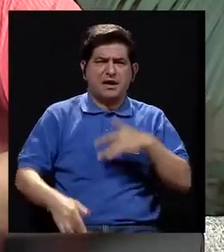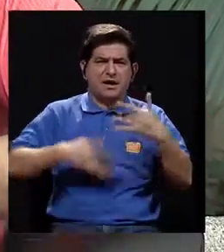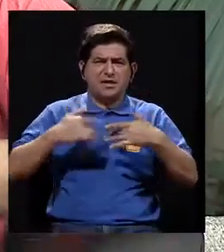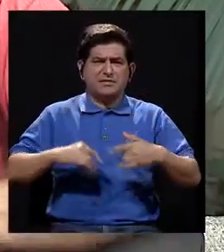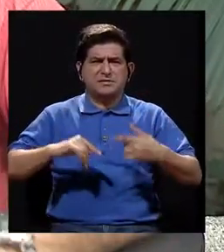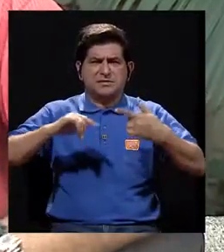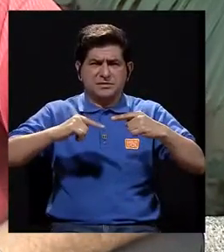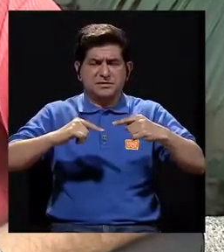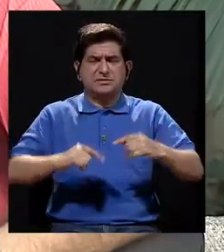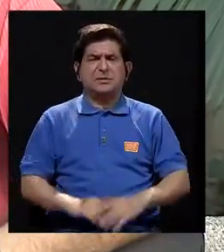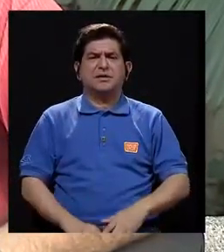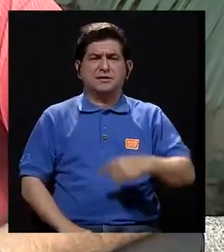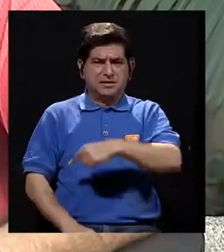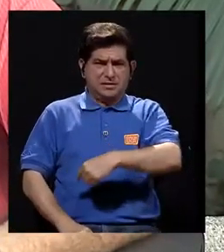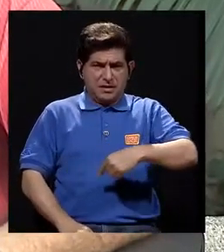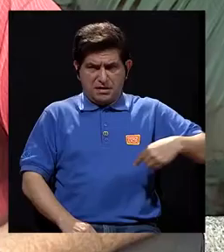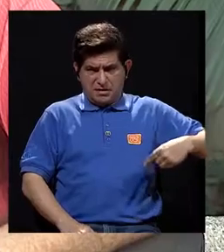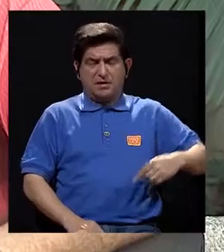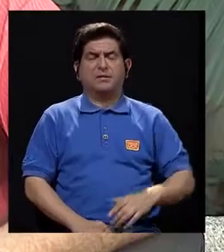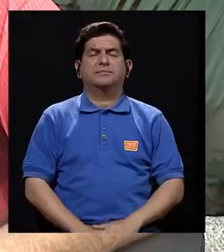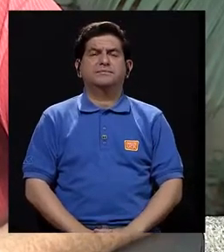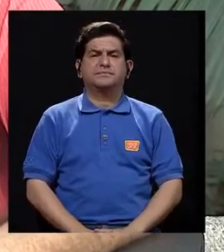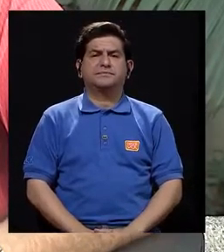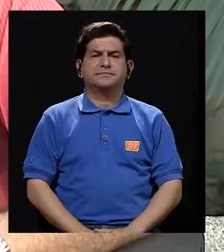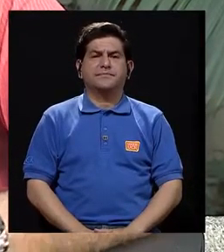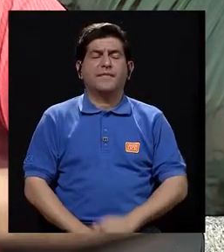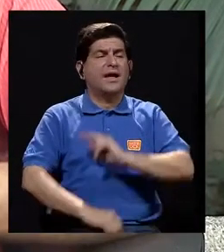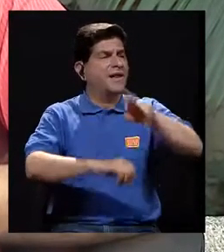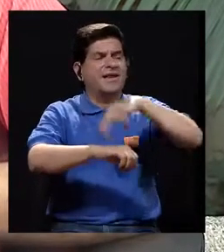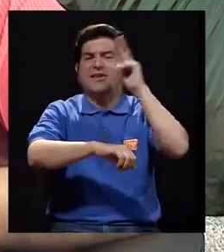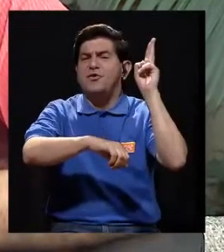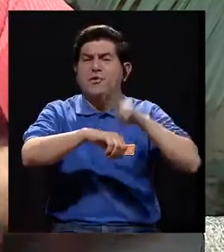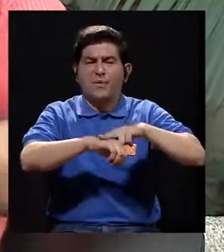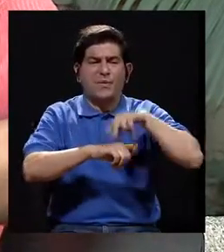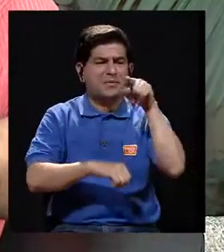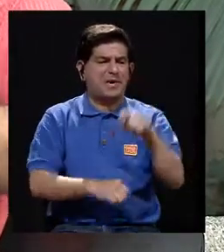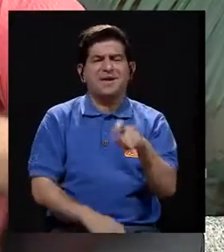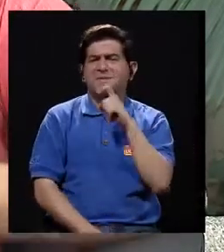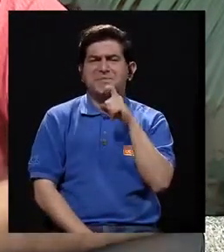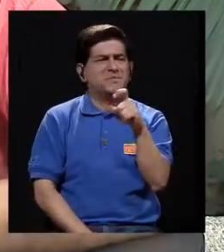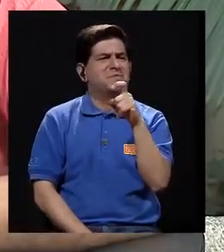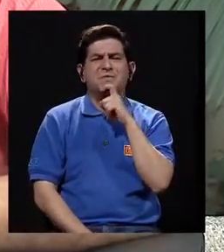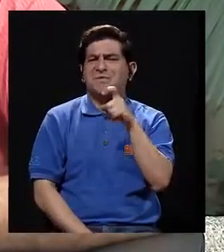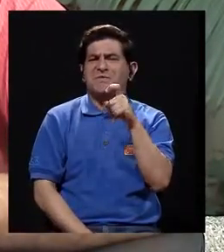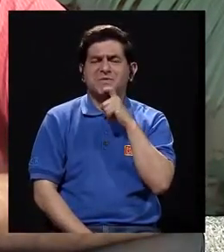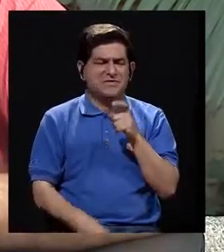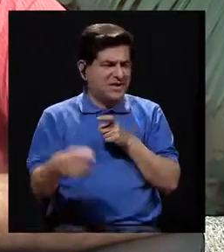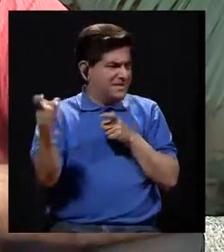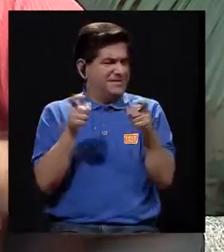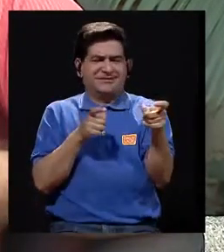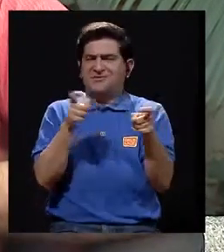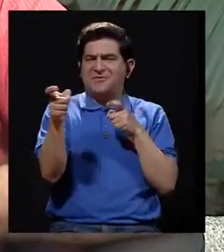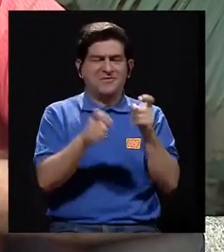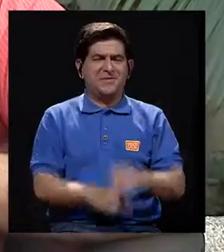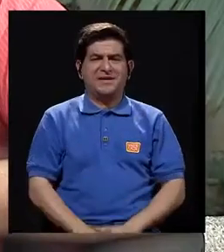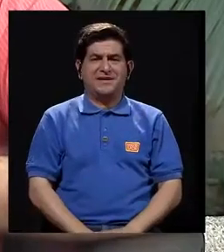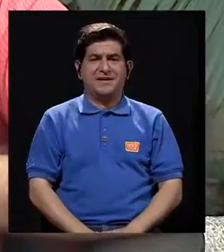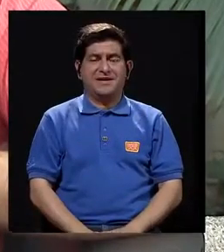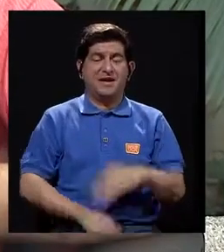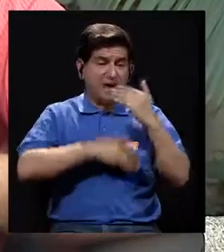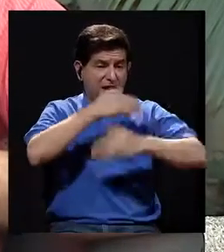punzaditas abajo del abdomen, etcétera, ¿verdad? Entonces, usualmente eso es muy difícil, digamos, de controlarlos